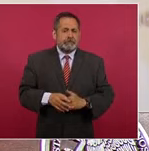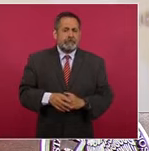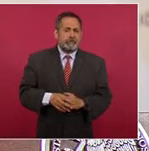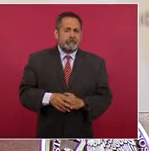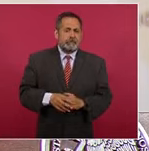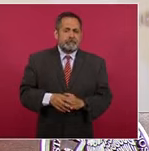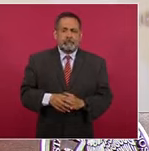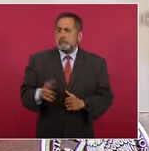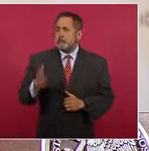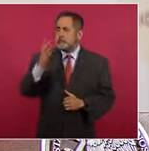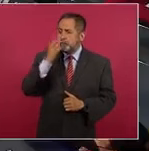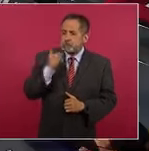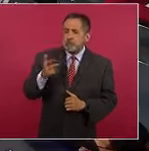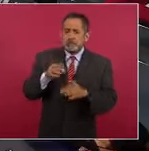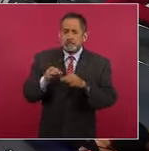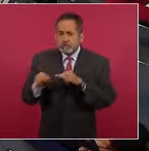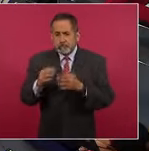por falta de trabajo,